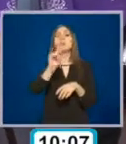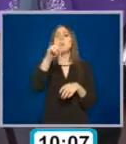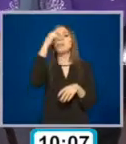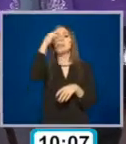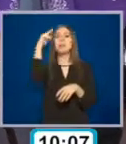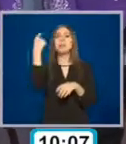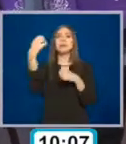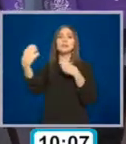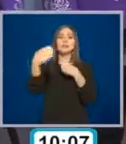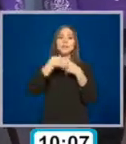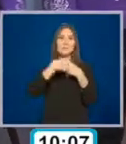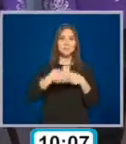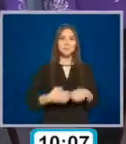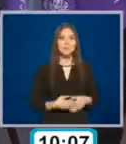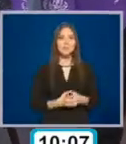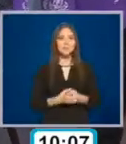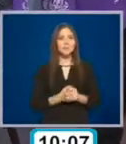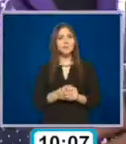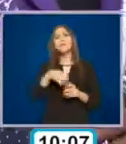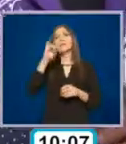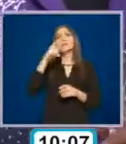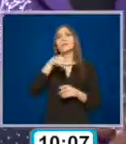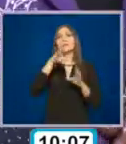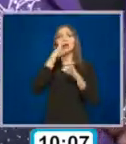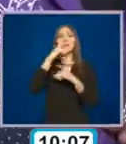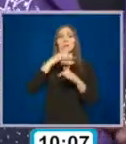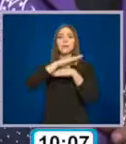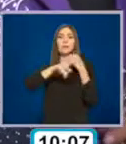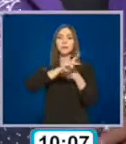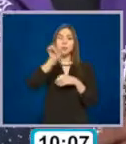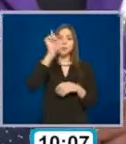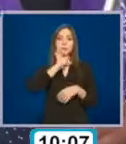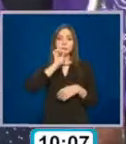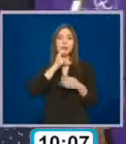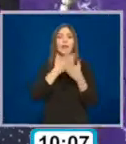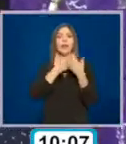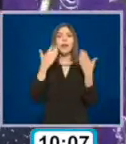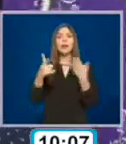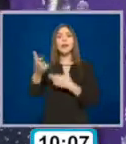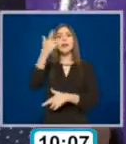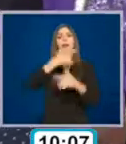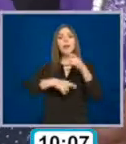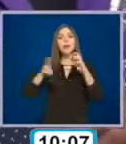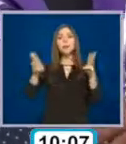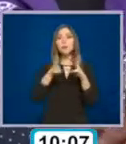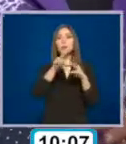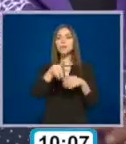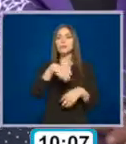ya un himno para todas las mujeres. Oye, regresas, como tú lo mencionas, a la música y vas con